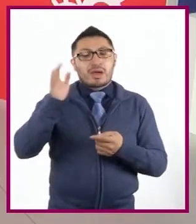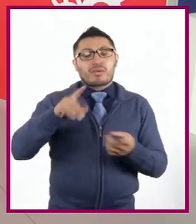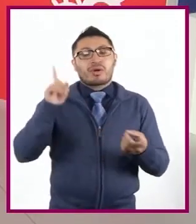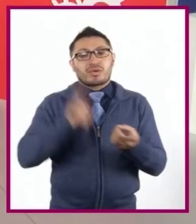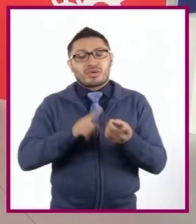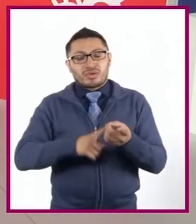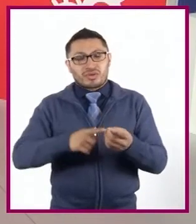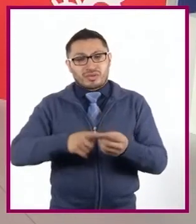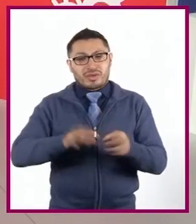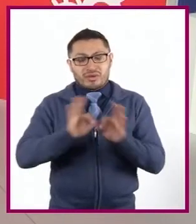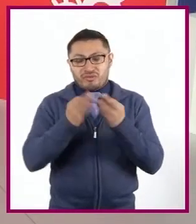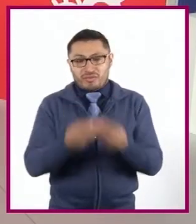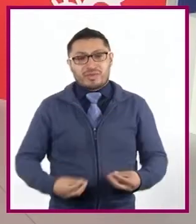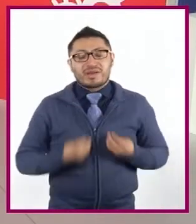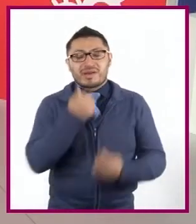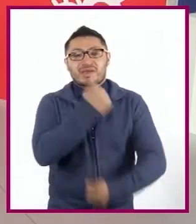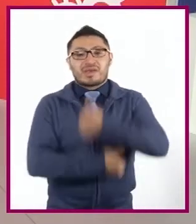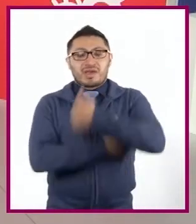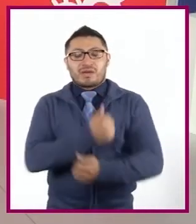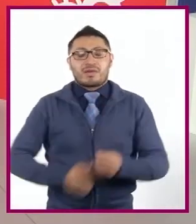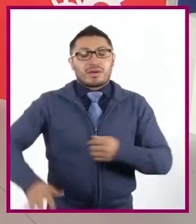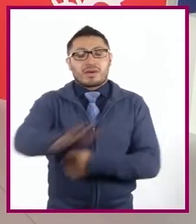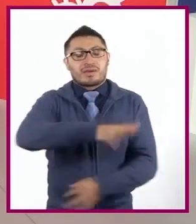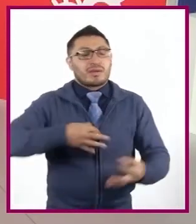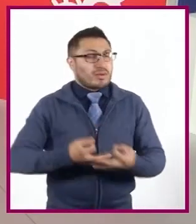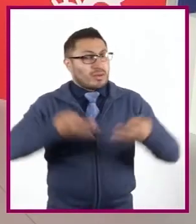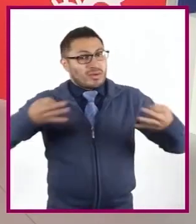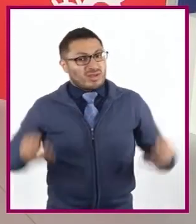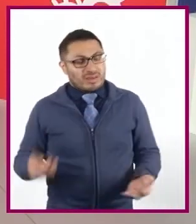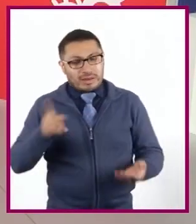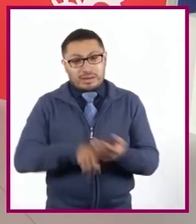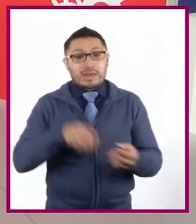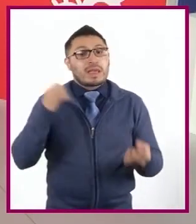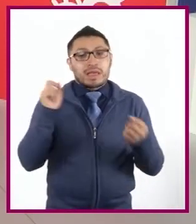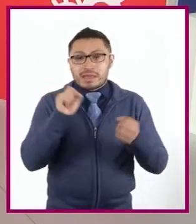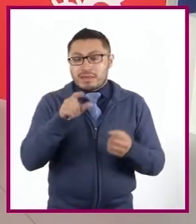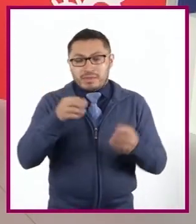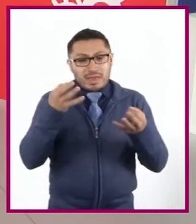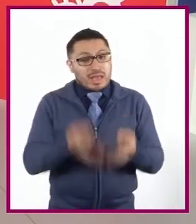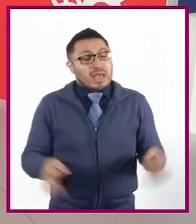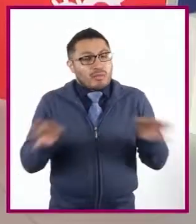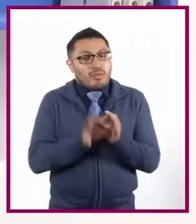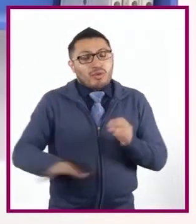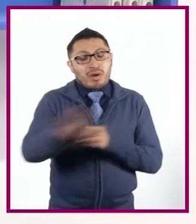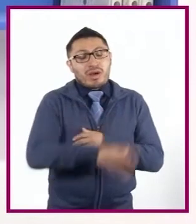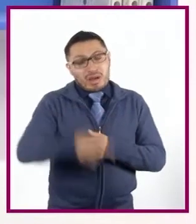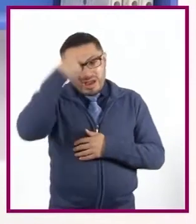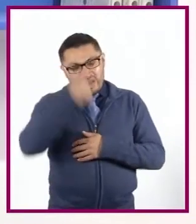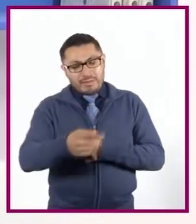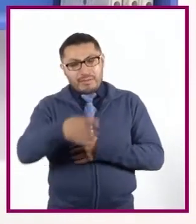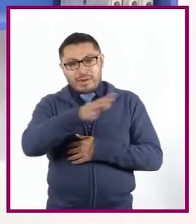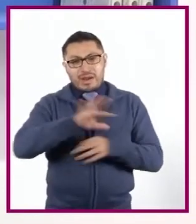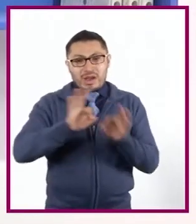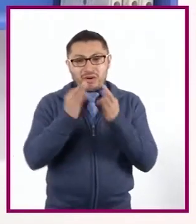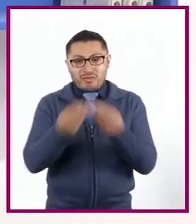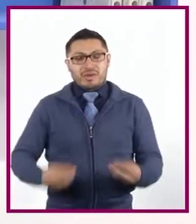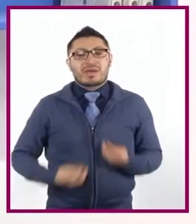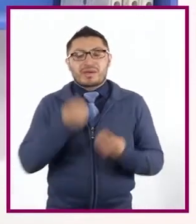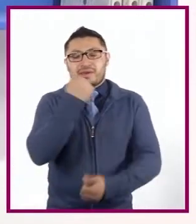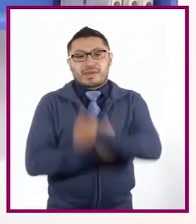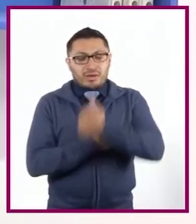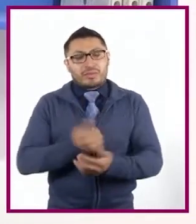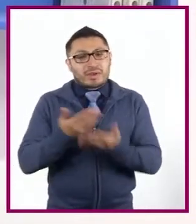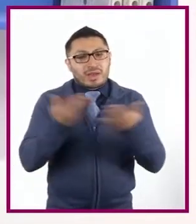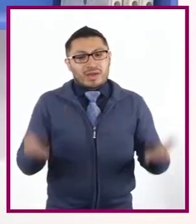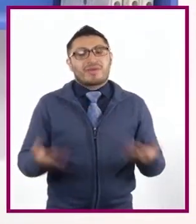la importancia dentro de un ecosistema para que los individuos compitan. Ya sabemos que